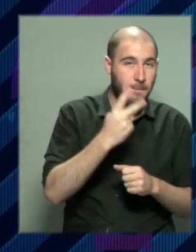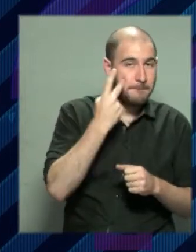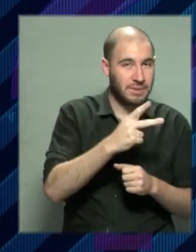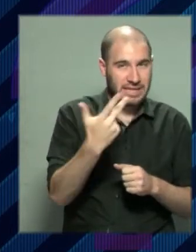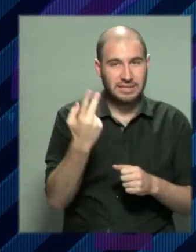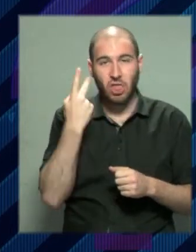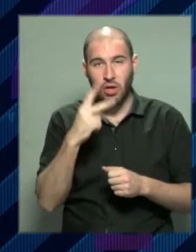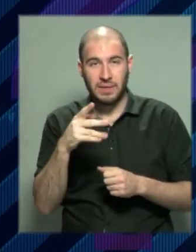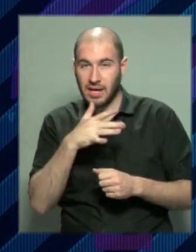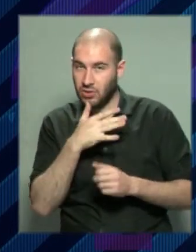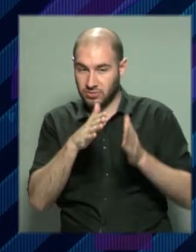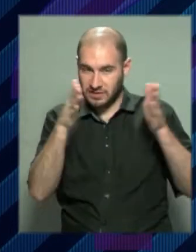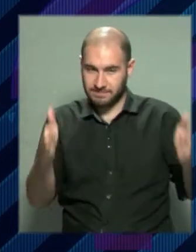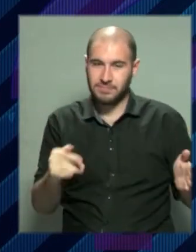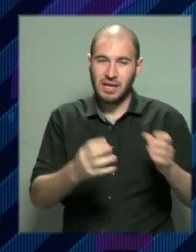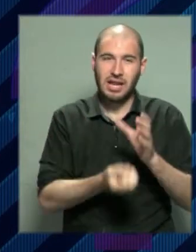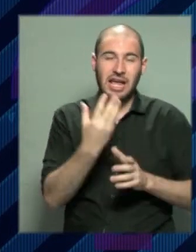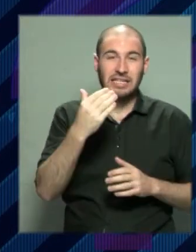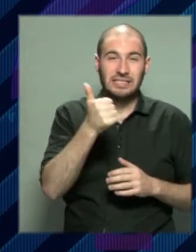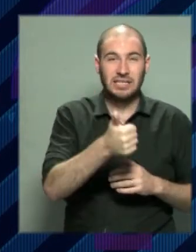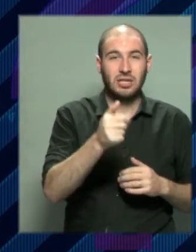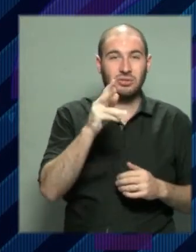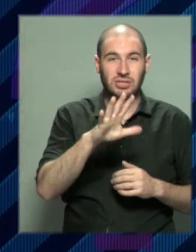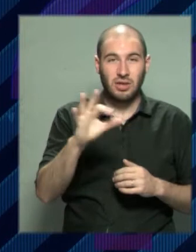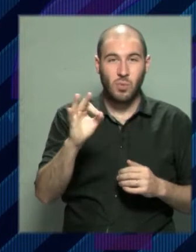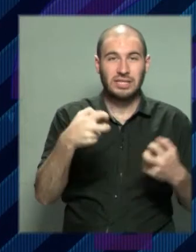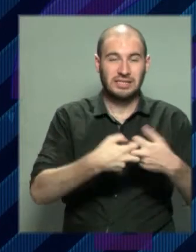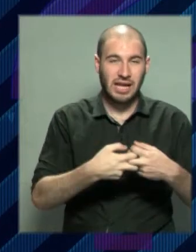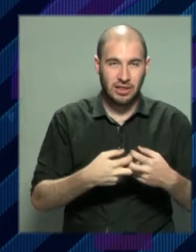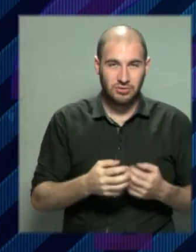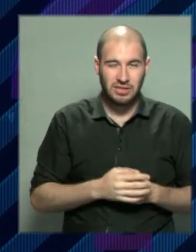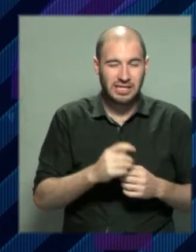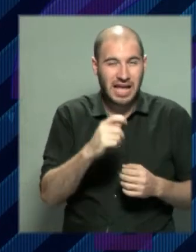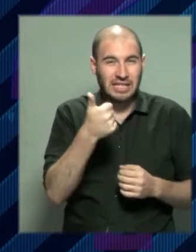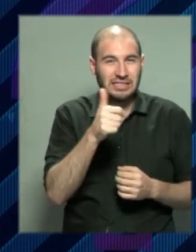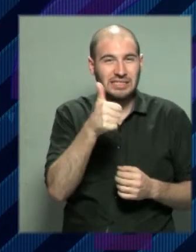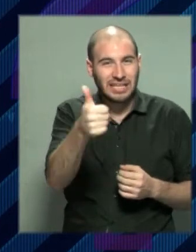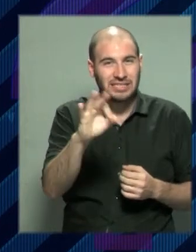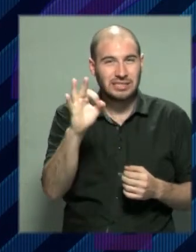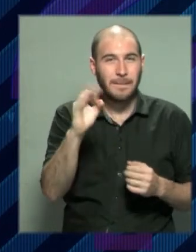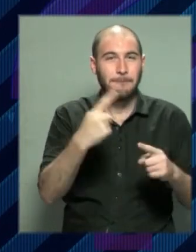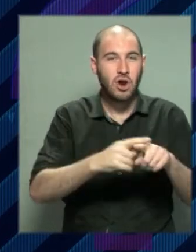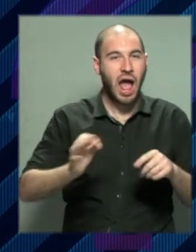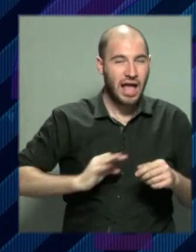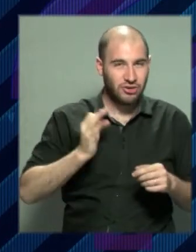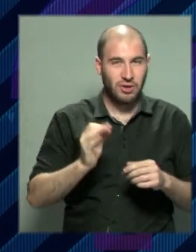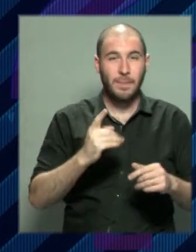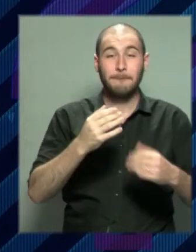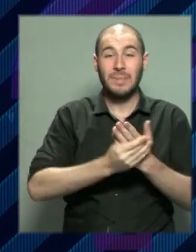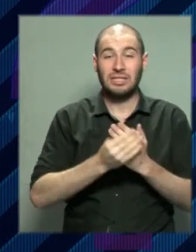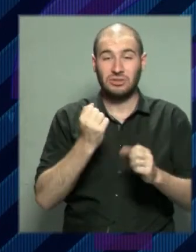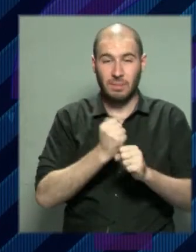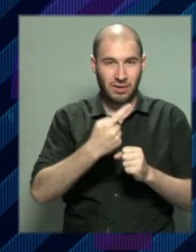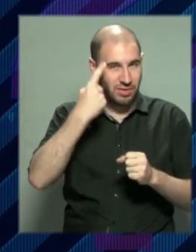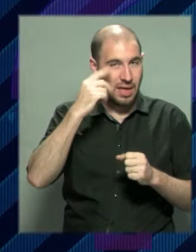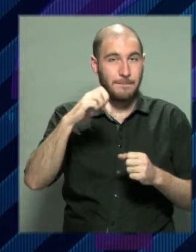el 2014 se crearon 650 gremios, casi 60 por año. Desde el Ministerio de Trabajo creen